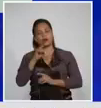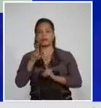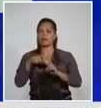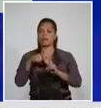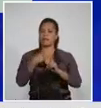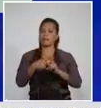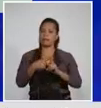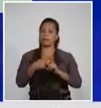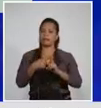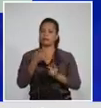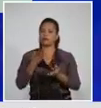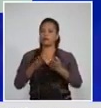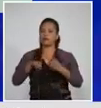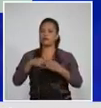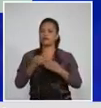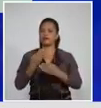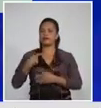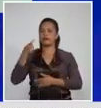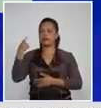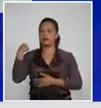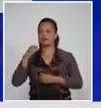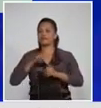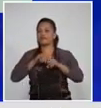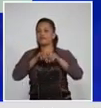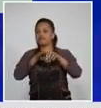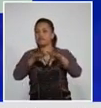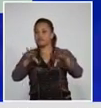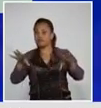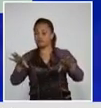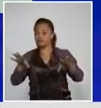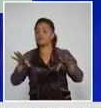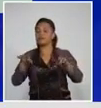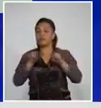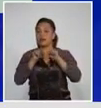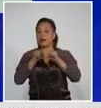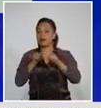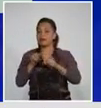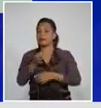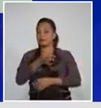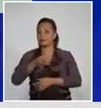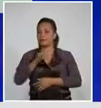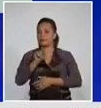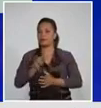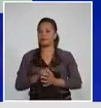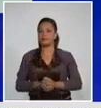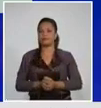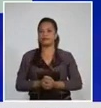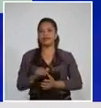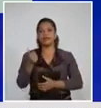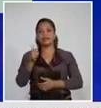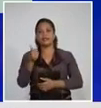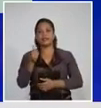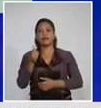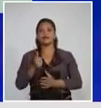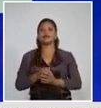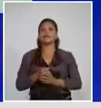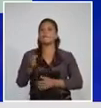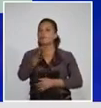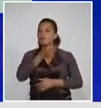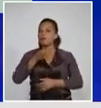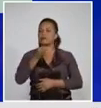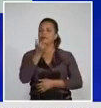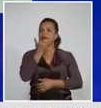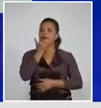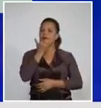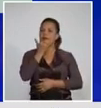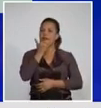con una dispersión que ha caracterizado a la transmisión en este territorio. 10 de sus 11 municipios